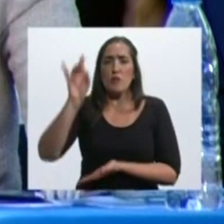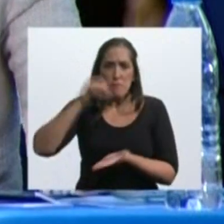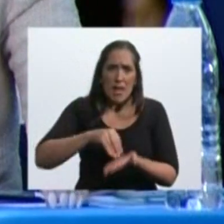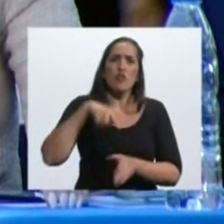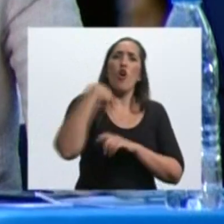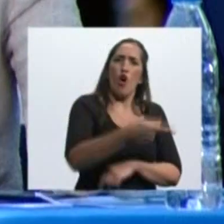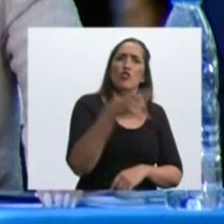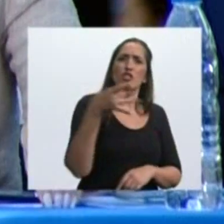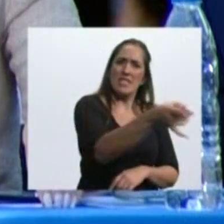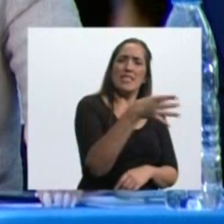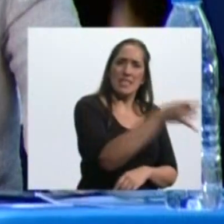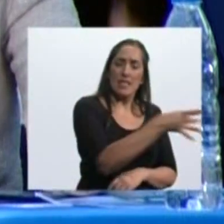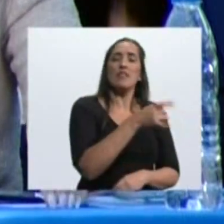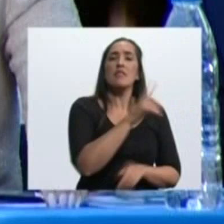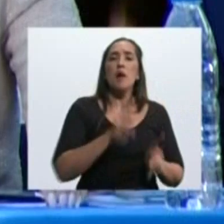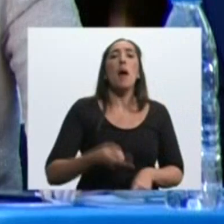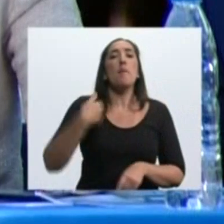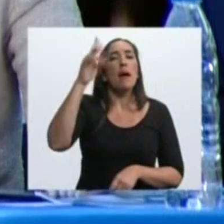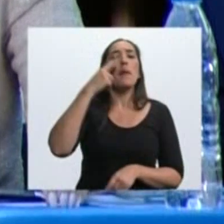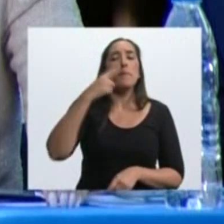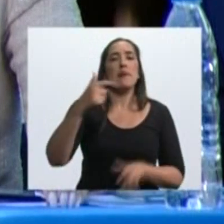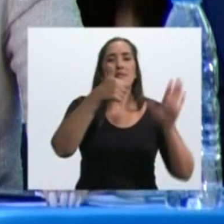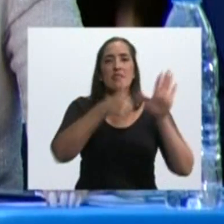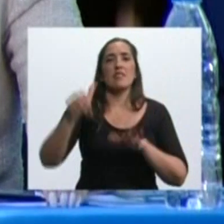destaqué, de más de 1.630